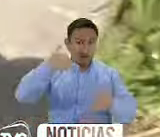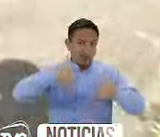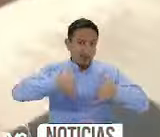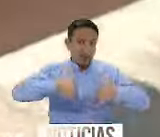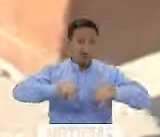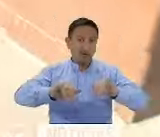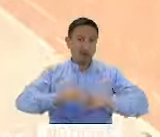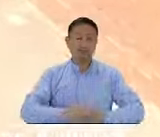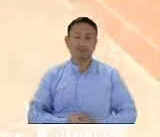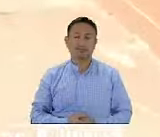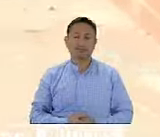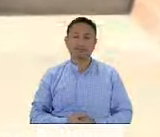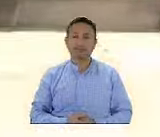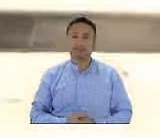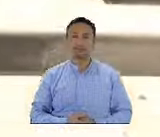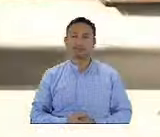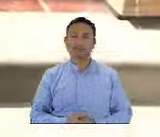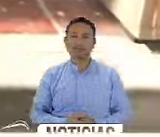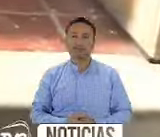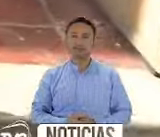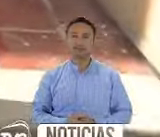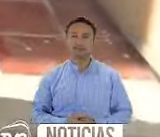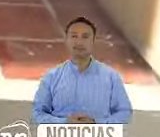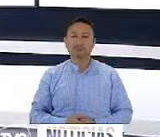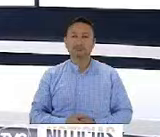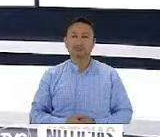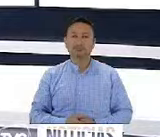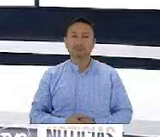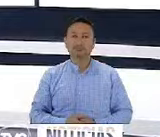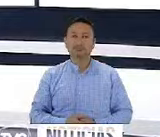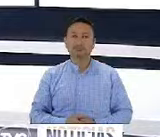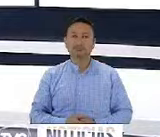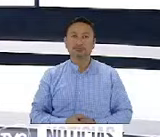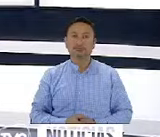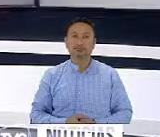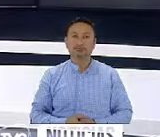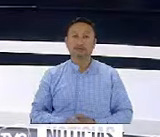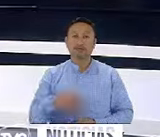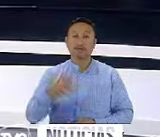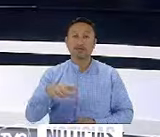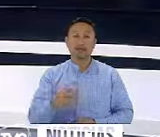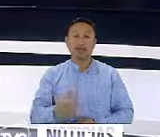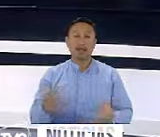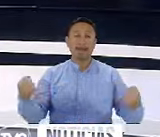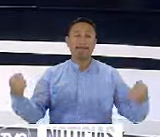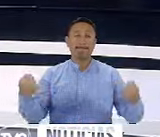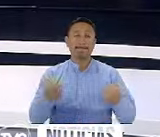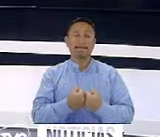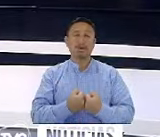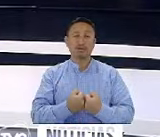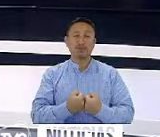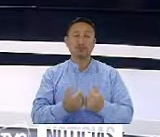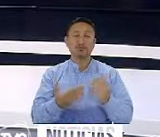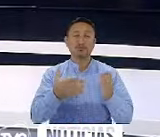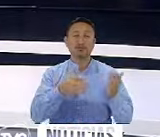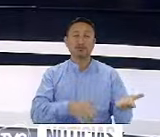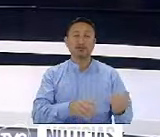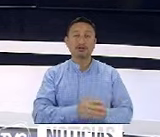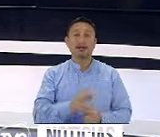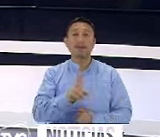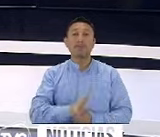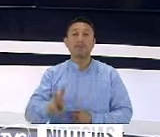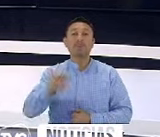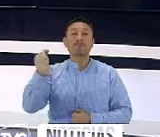Informó Marilyn Jaramillo. Un mortal accidente de tránsito se registró la mañana de este viernes en el sur de